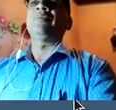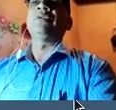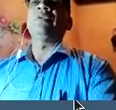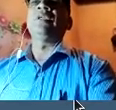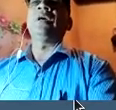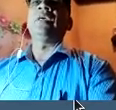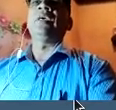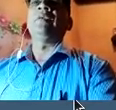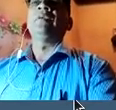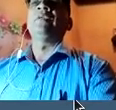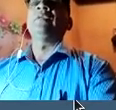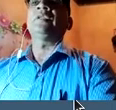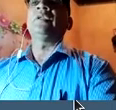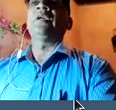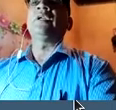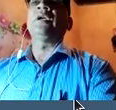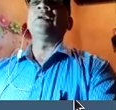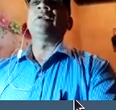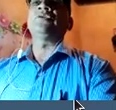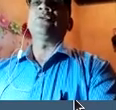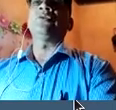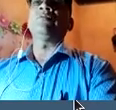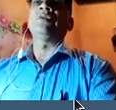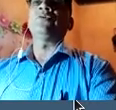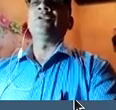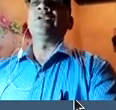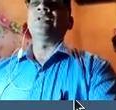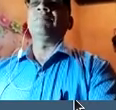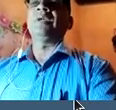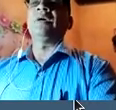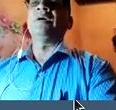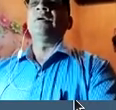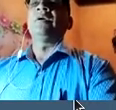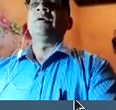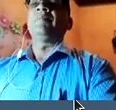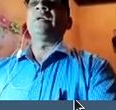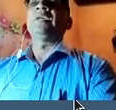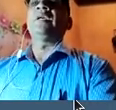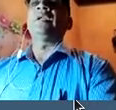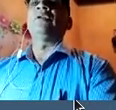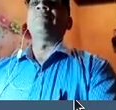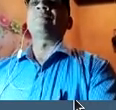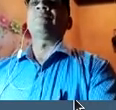la posibilidad de tener el ingreso económico suficiente para tener la oportunidad